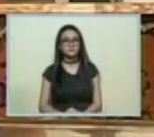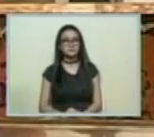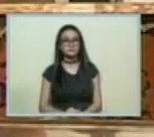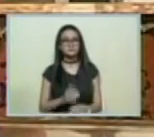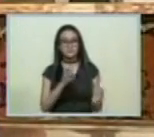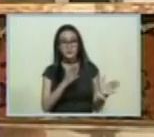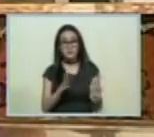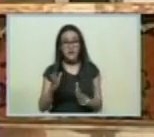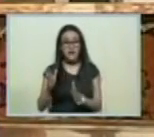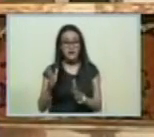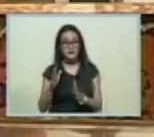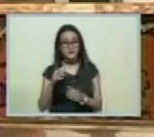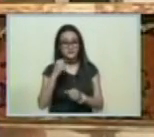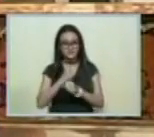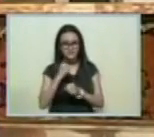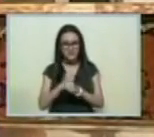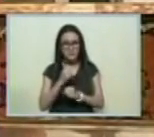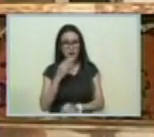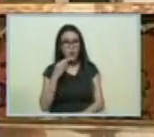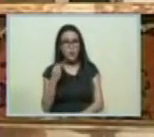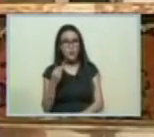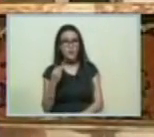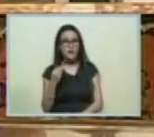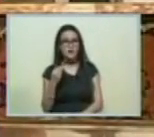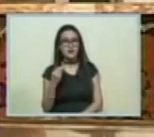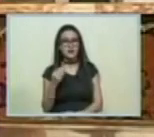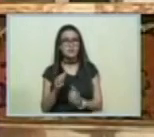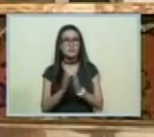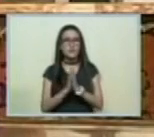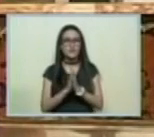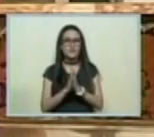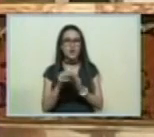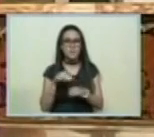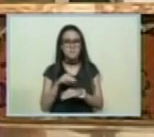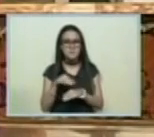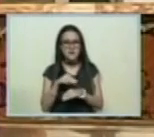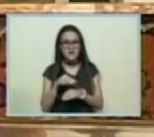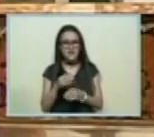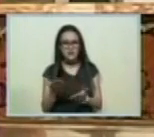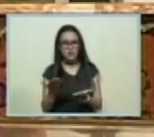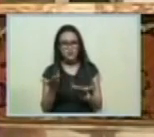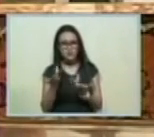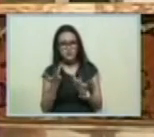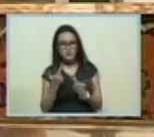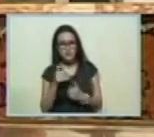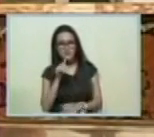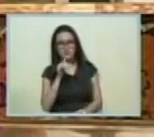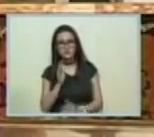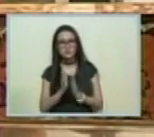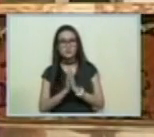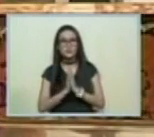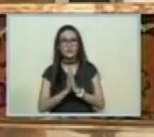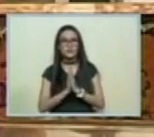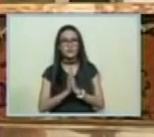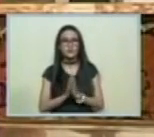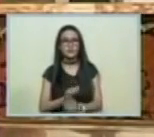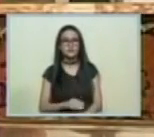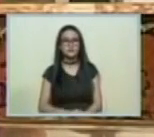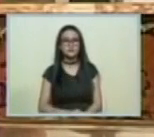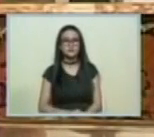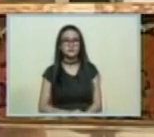plan Chamba Juvenil. Yo quisiera que el ministro Pedro Infante nos actualizara, por favor.